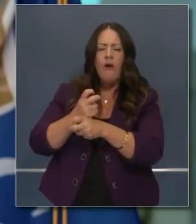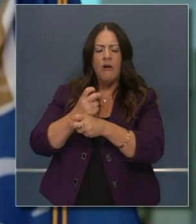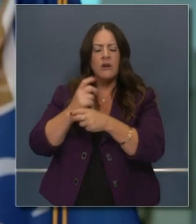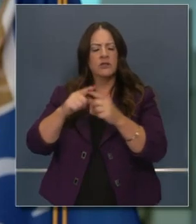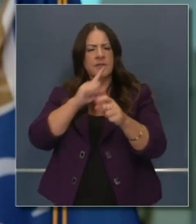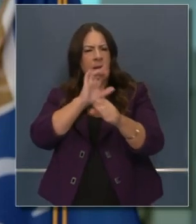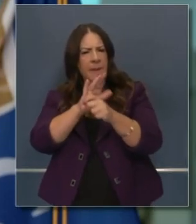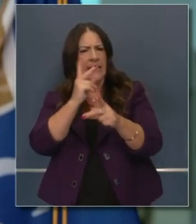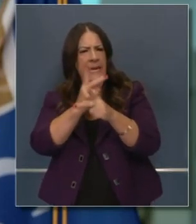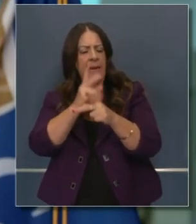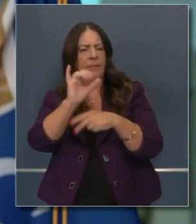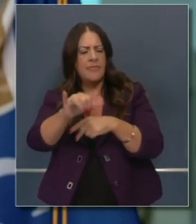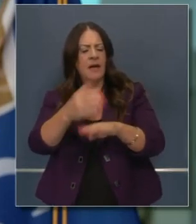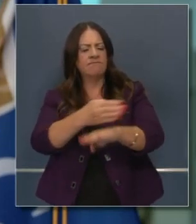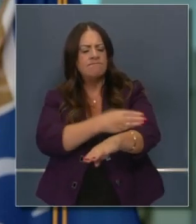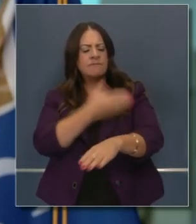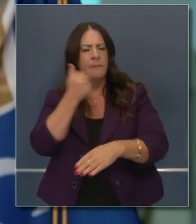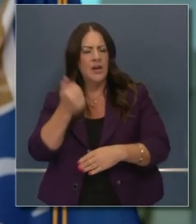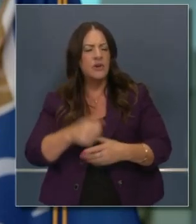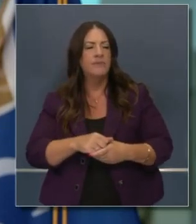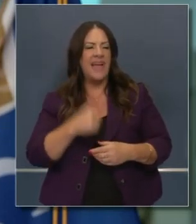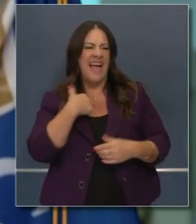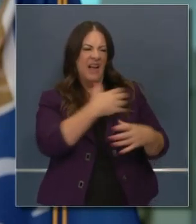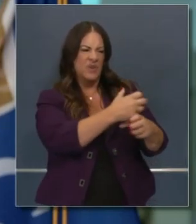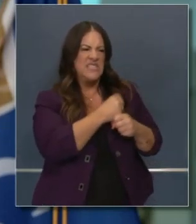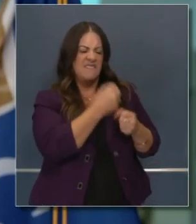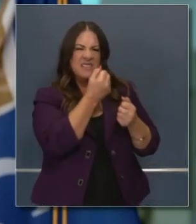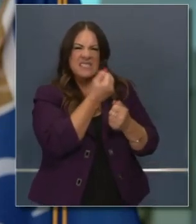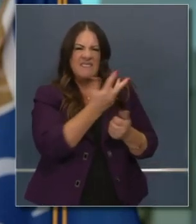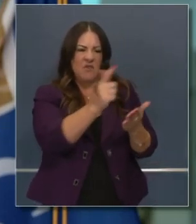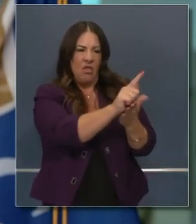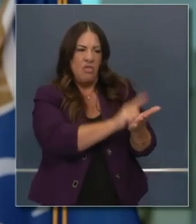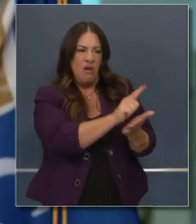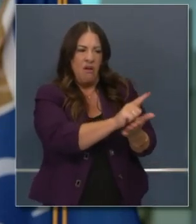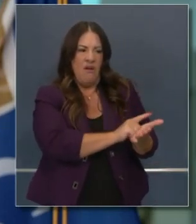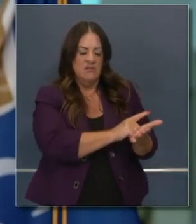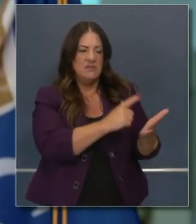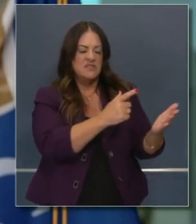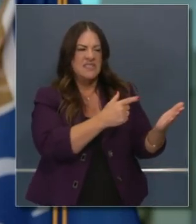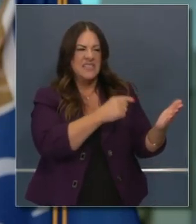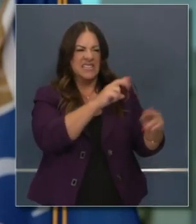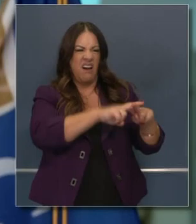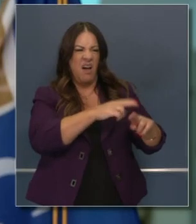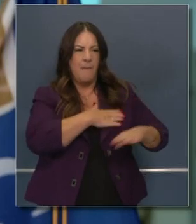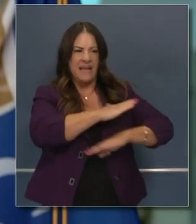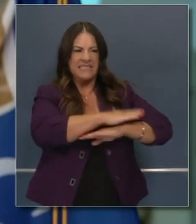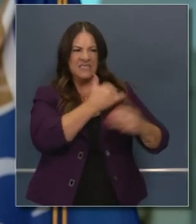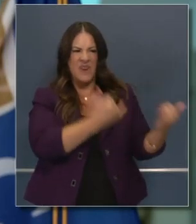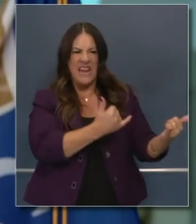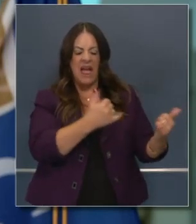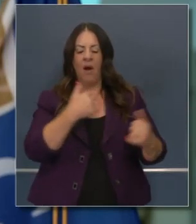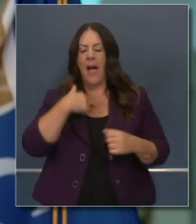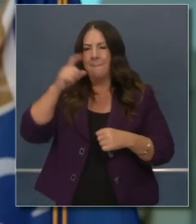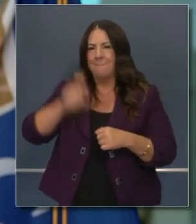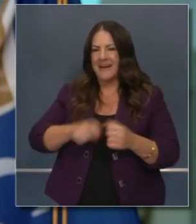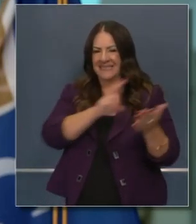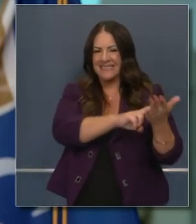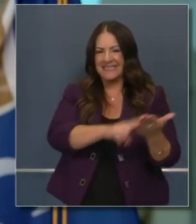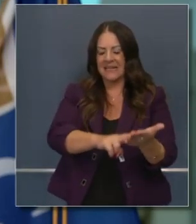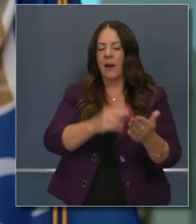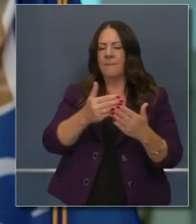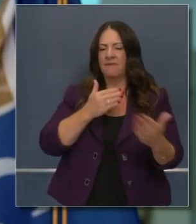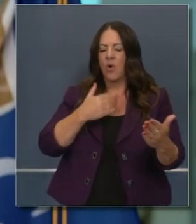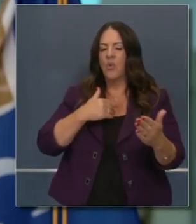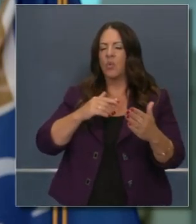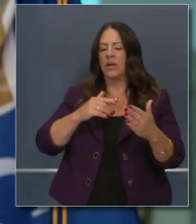estoy trabajando con algunos proyectos de ley que tengo en el escritorio. Al final de esta sesión legislativa tengo que terminar